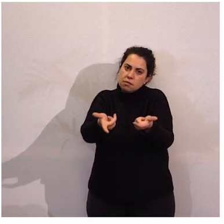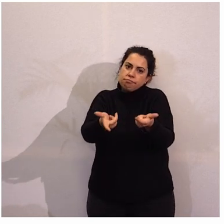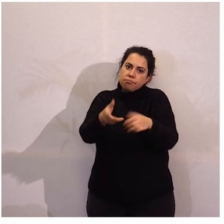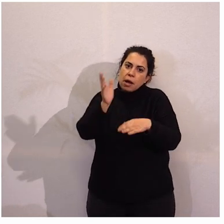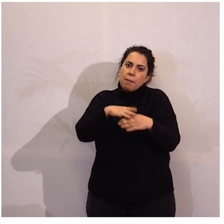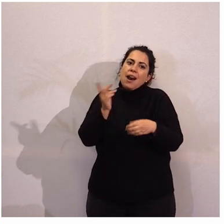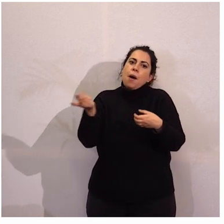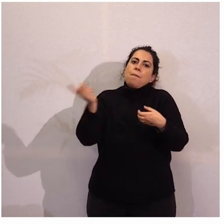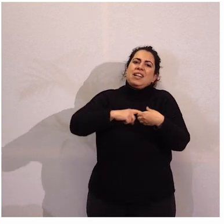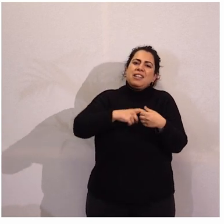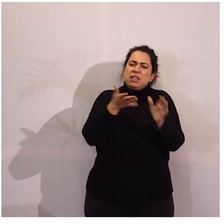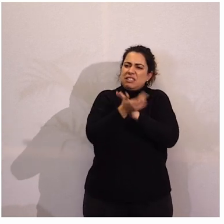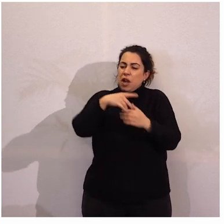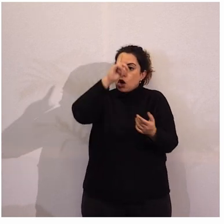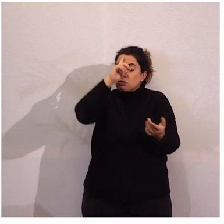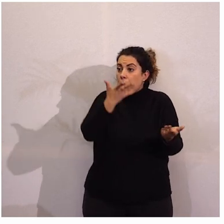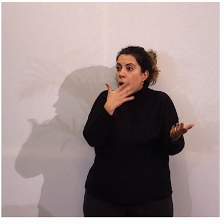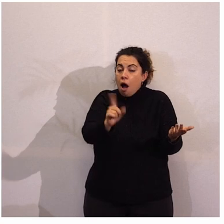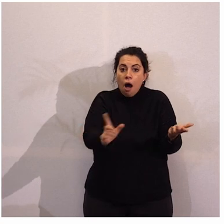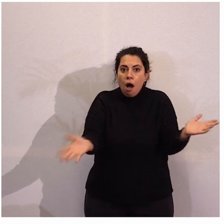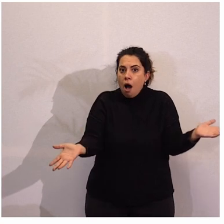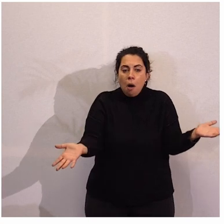a esta participación. No saben, no conocen,